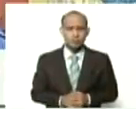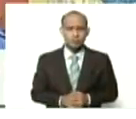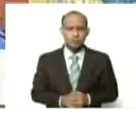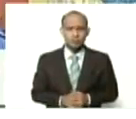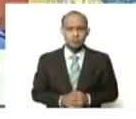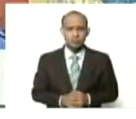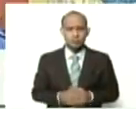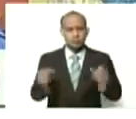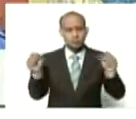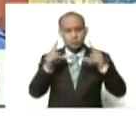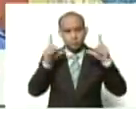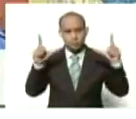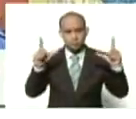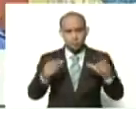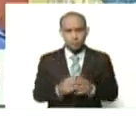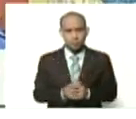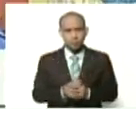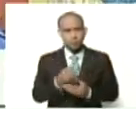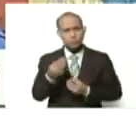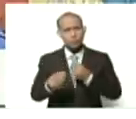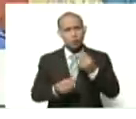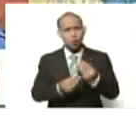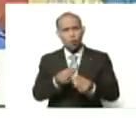impresionante como